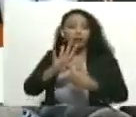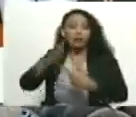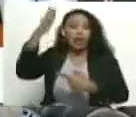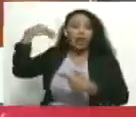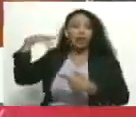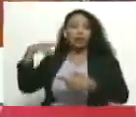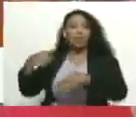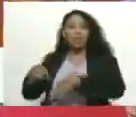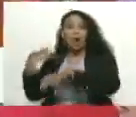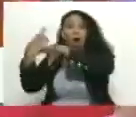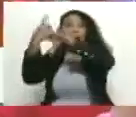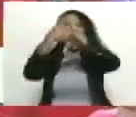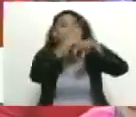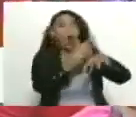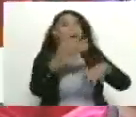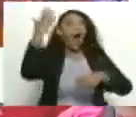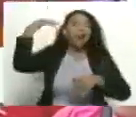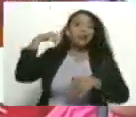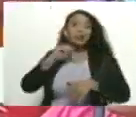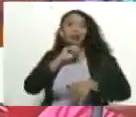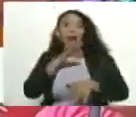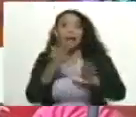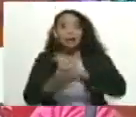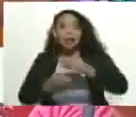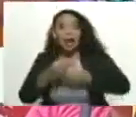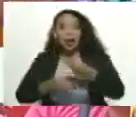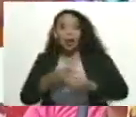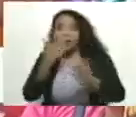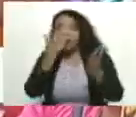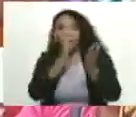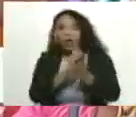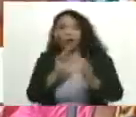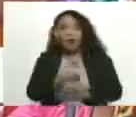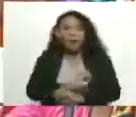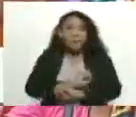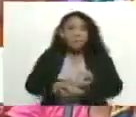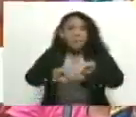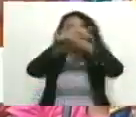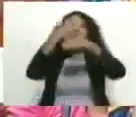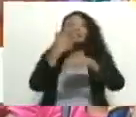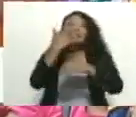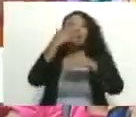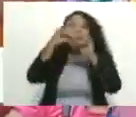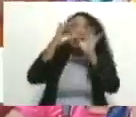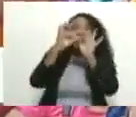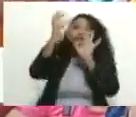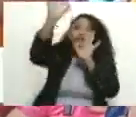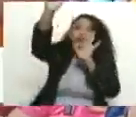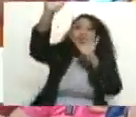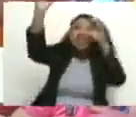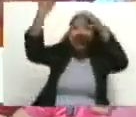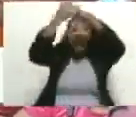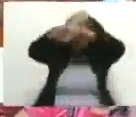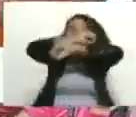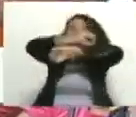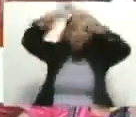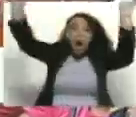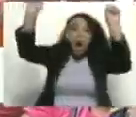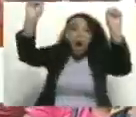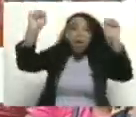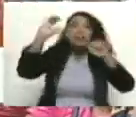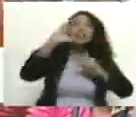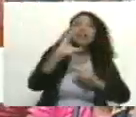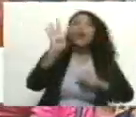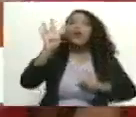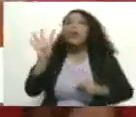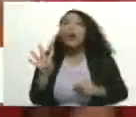dron, un acto, y pusieron un dron al frente, explotó, todo el mundo lo vio, con C4, con